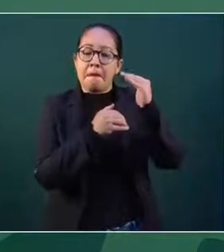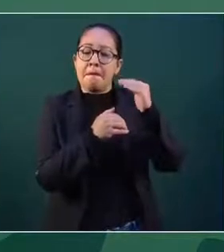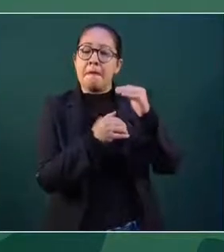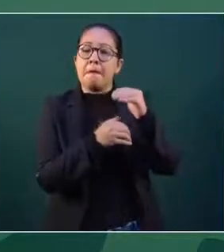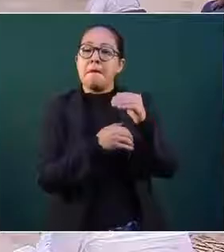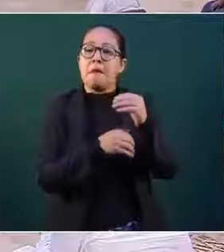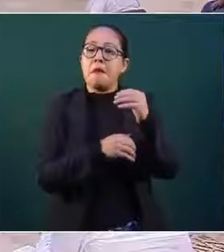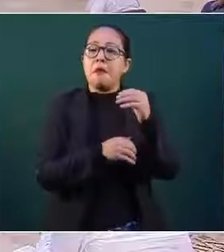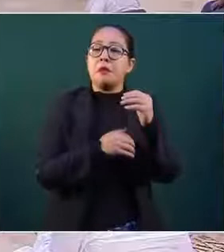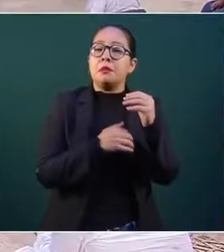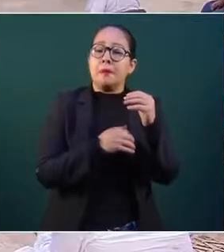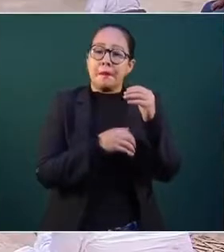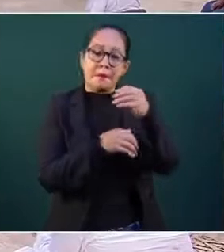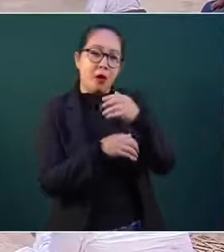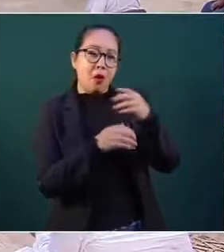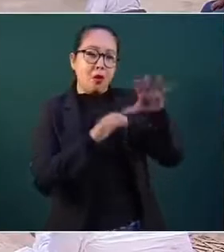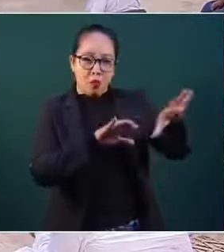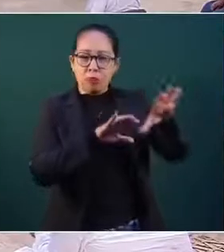mensuales,